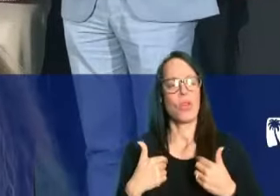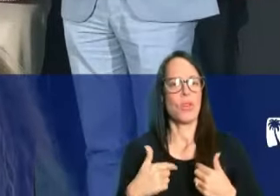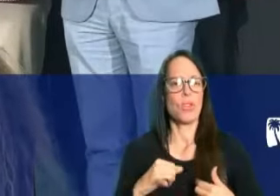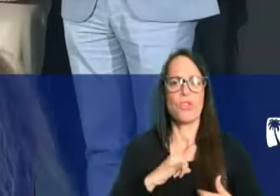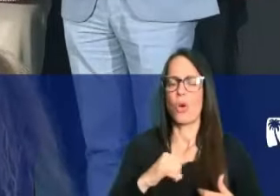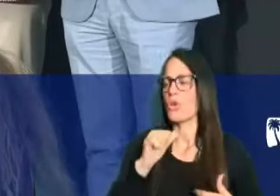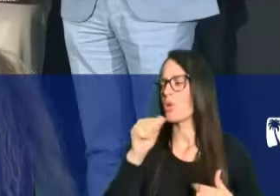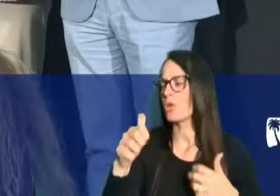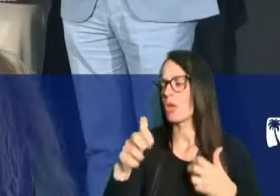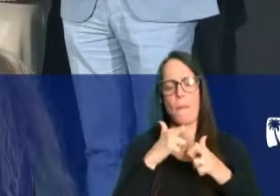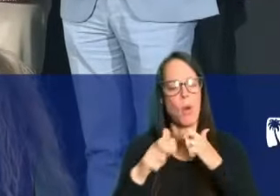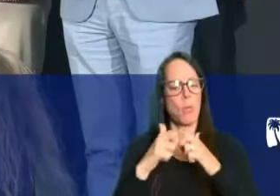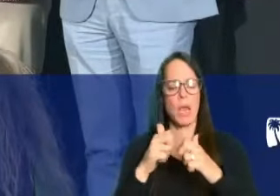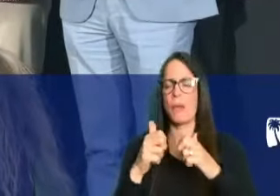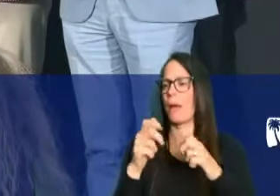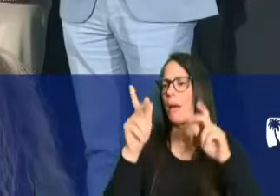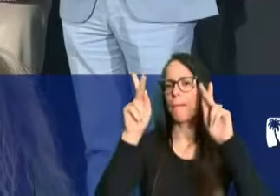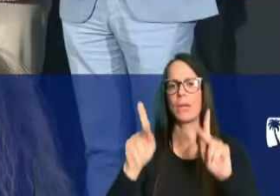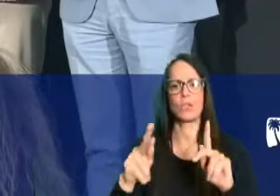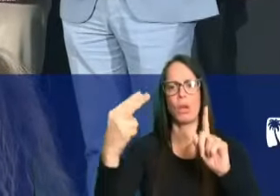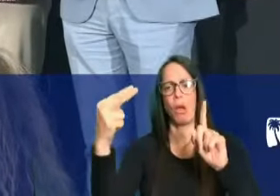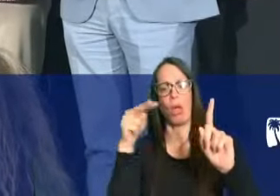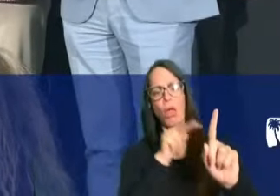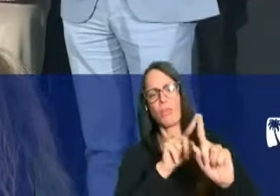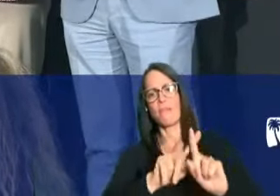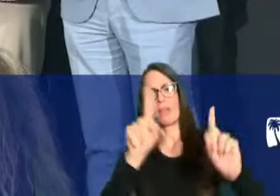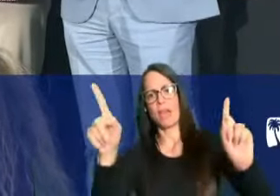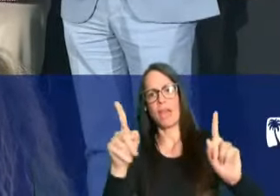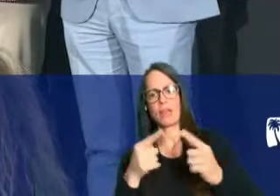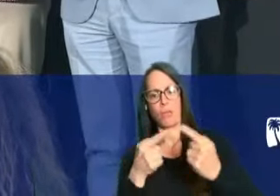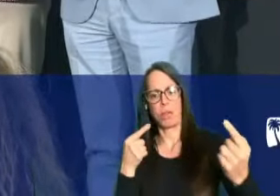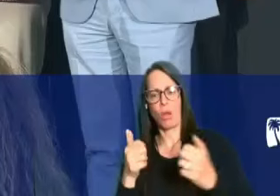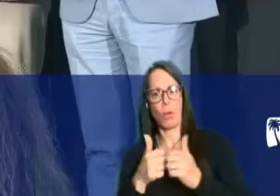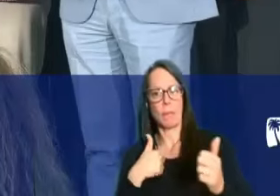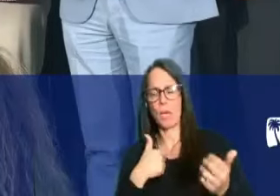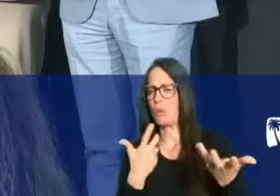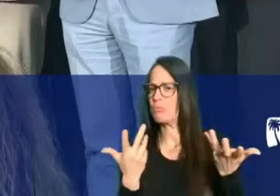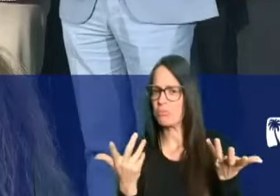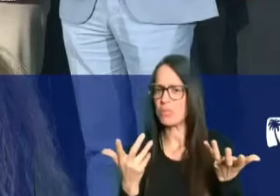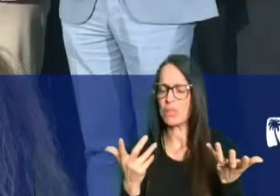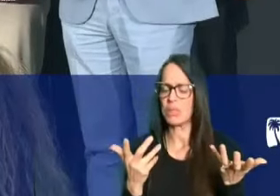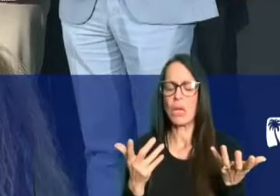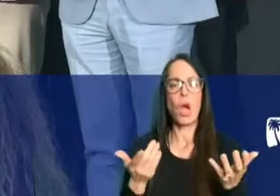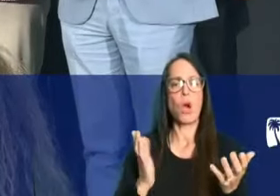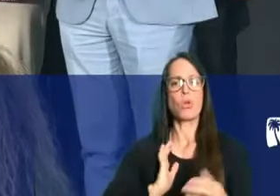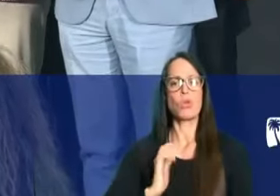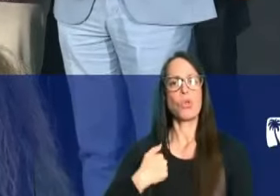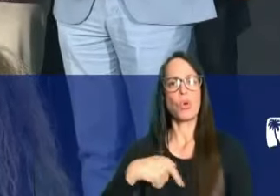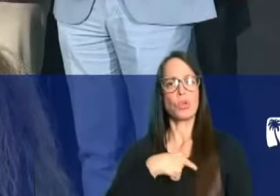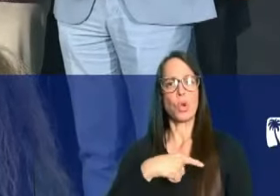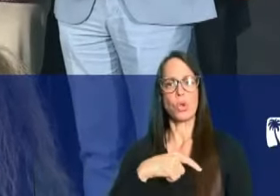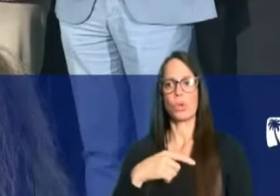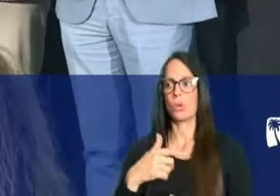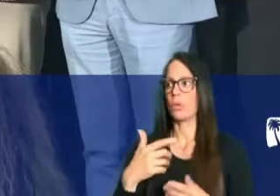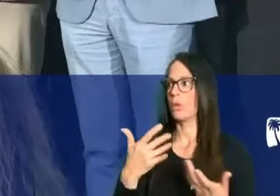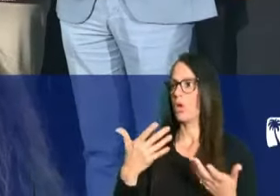una visión distinta del gobierno de Puerto Rico y esa será la primera de muchas manifestaciones no hemos empezado a gobernar y ya